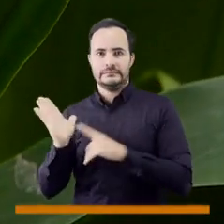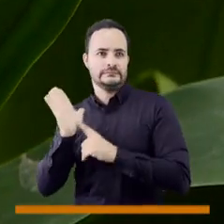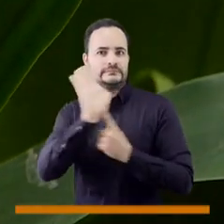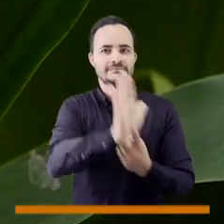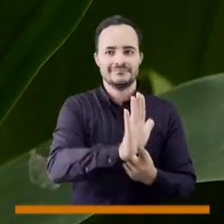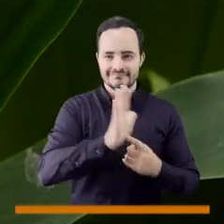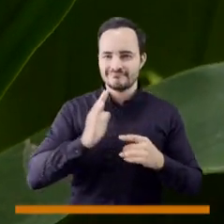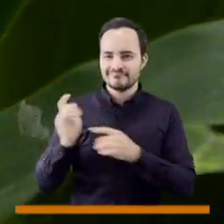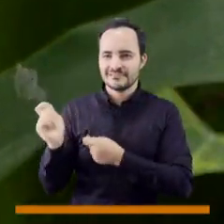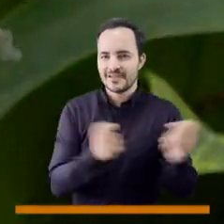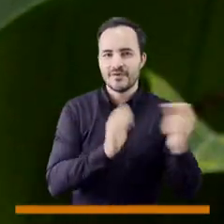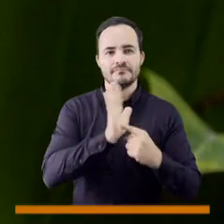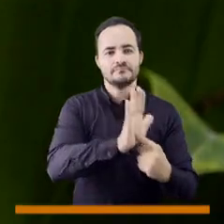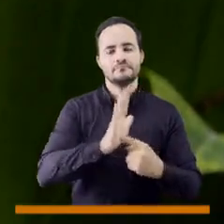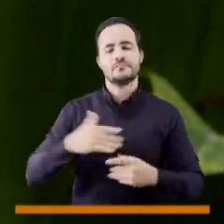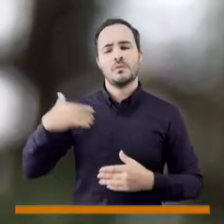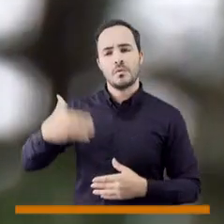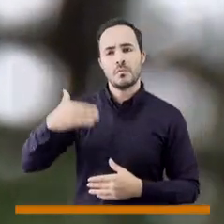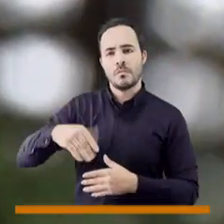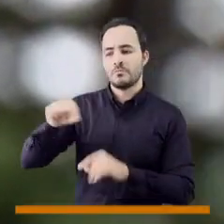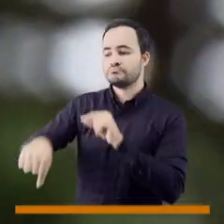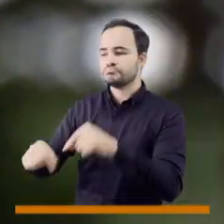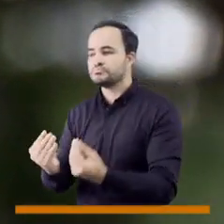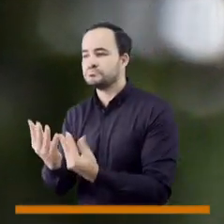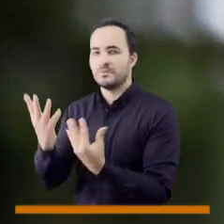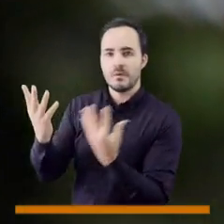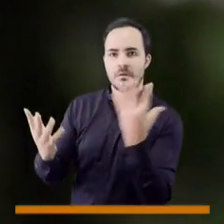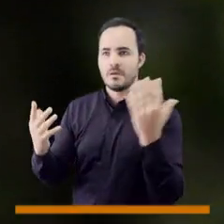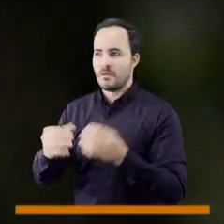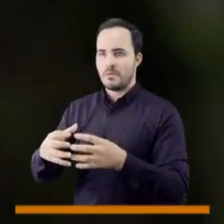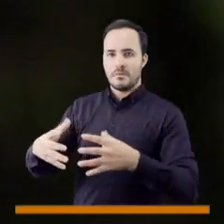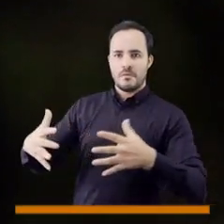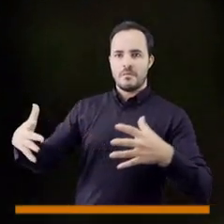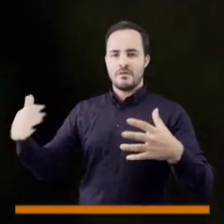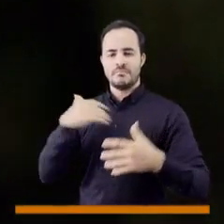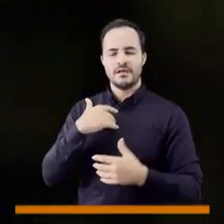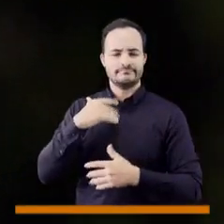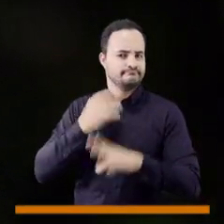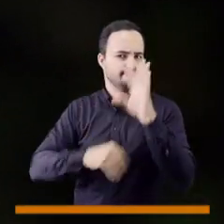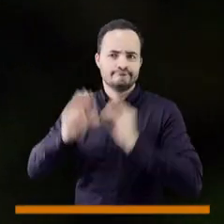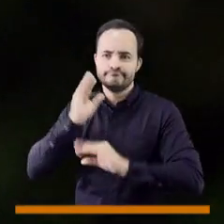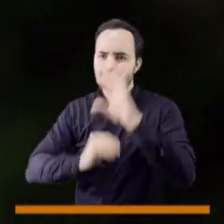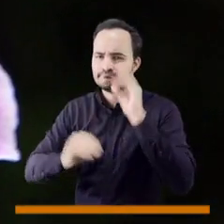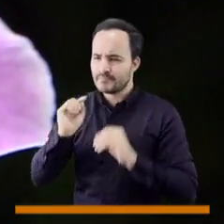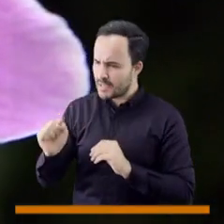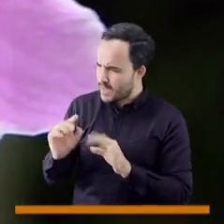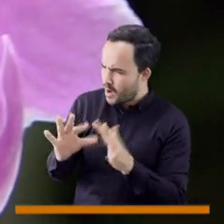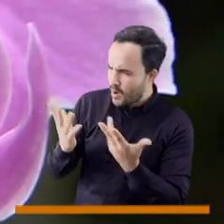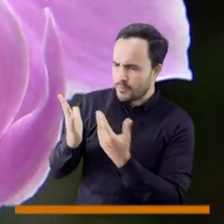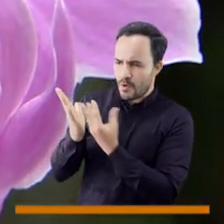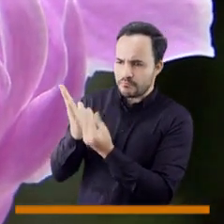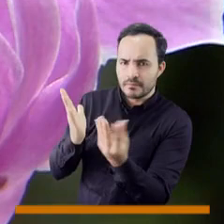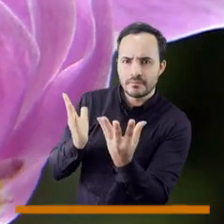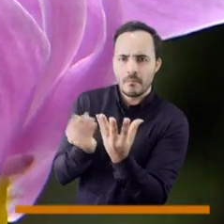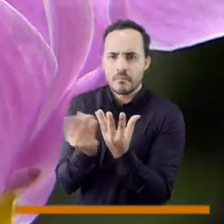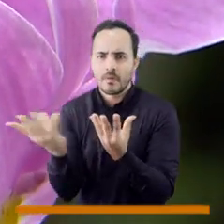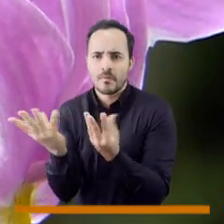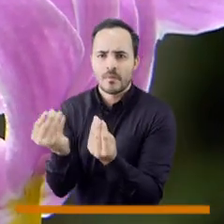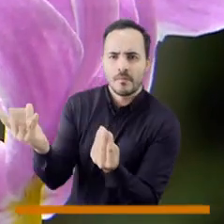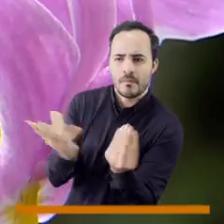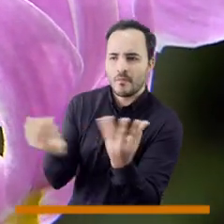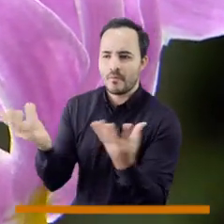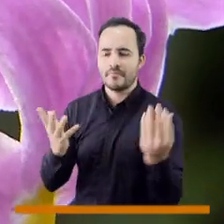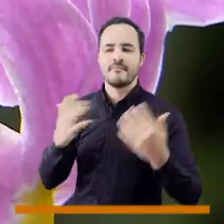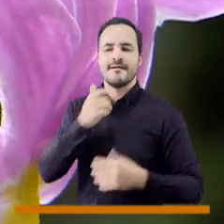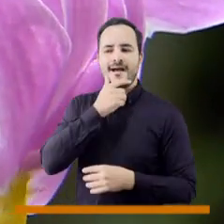medida que íbamos cultivando, íbamos teniendo más plantas, estudiamos y aprendimos sobre su reproducción. Entonces